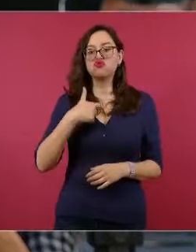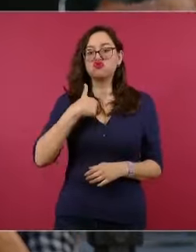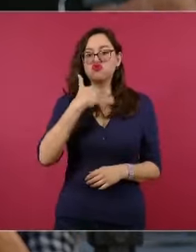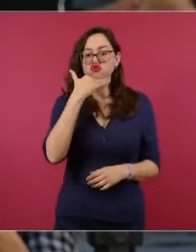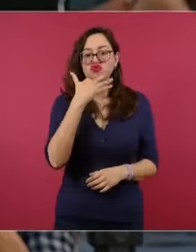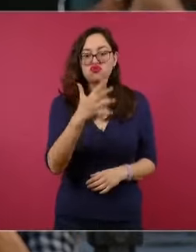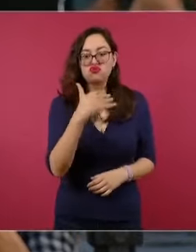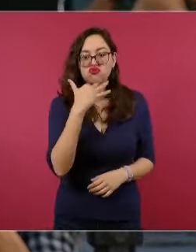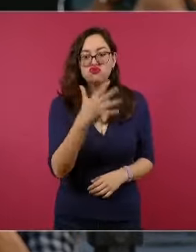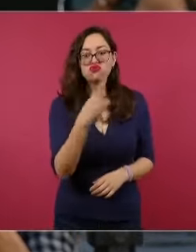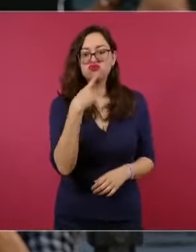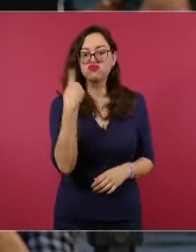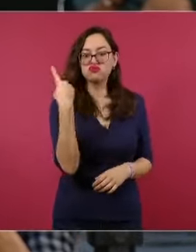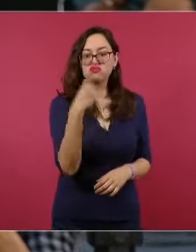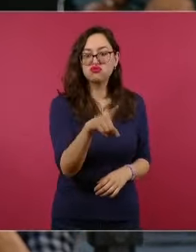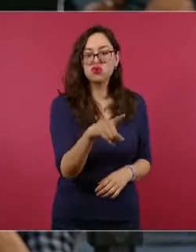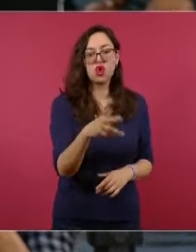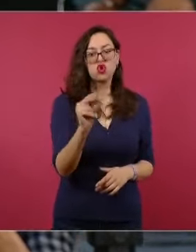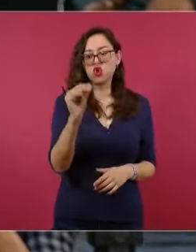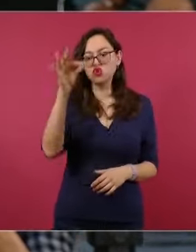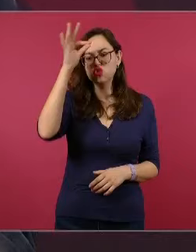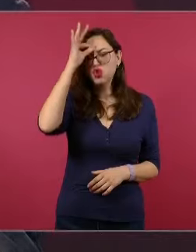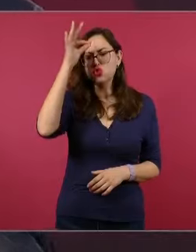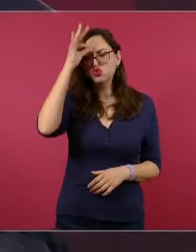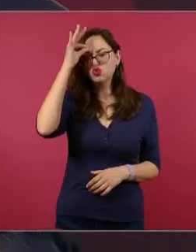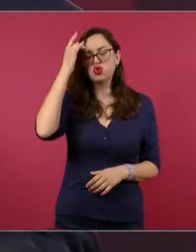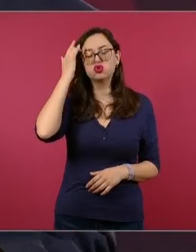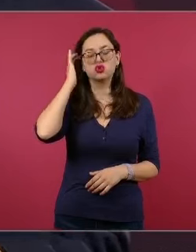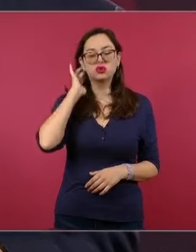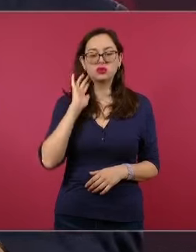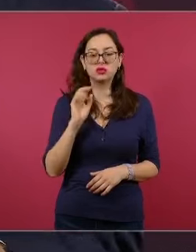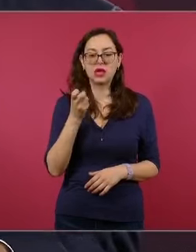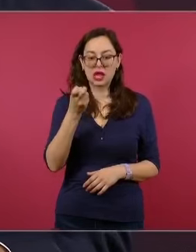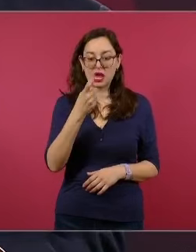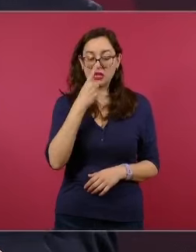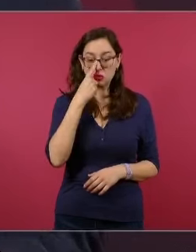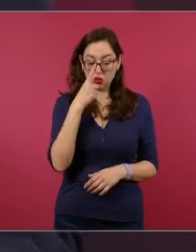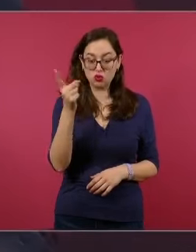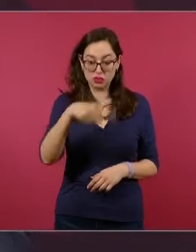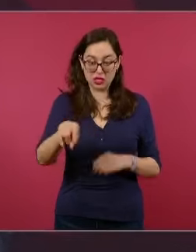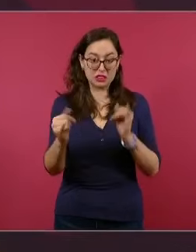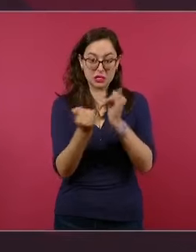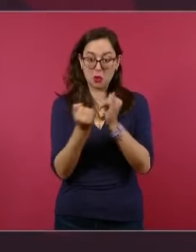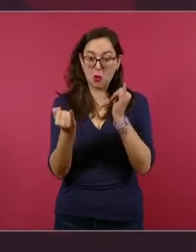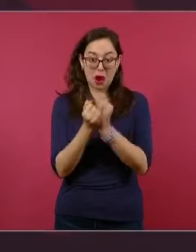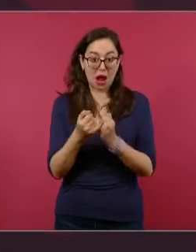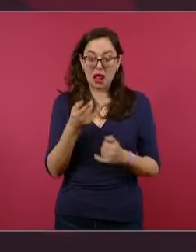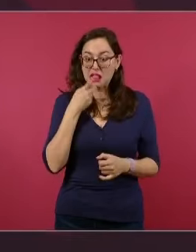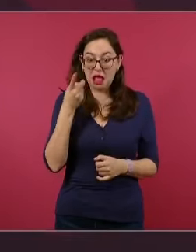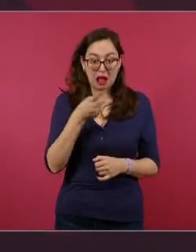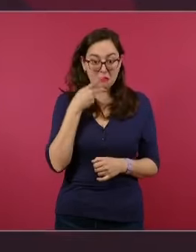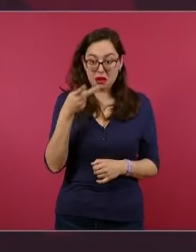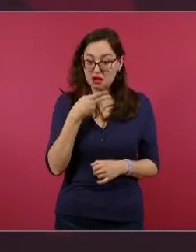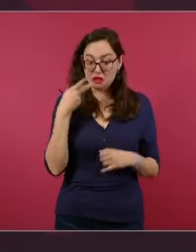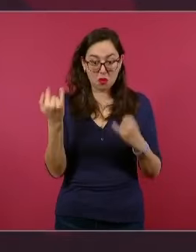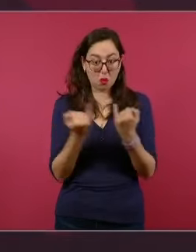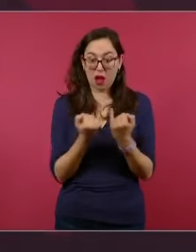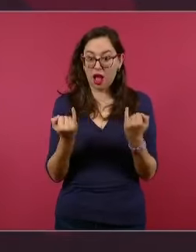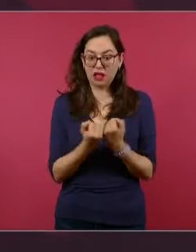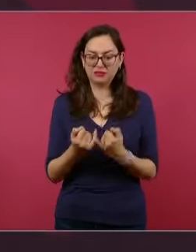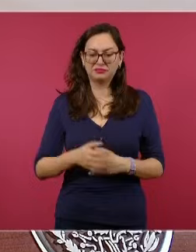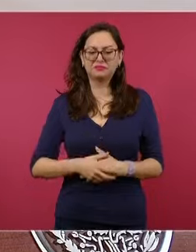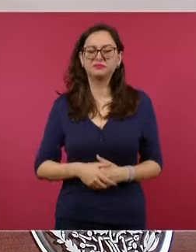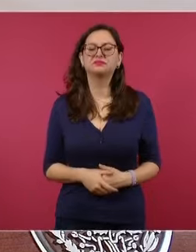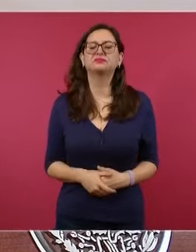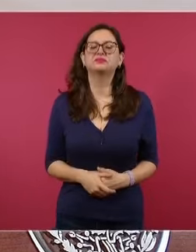corruptos no de tontos Sí pero esa esa también es de ustedes sí Y también y es muy de la oposición y te y te